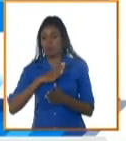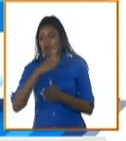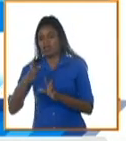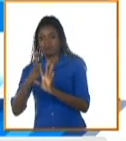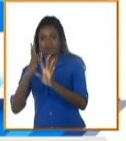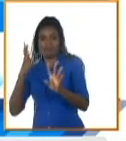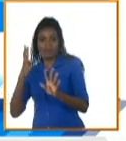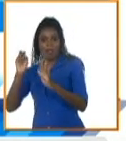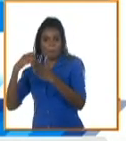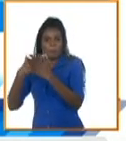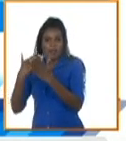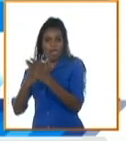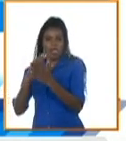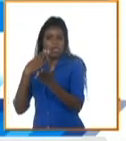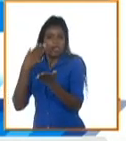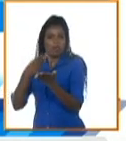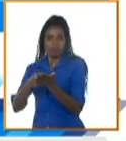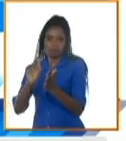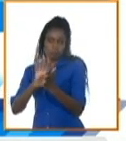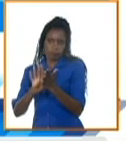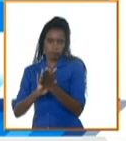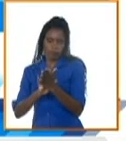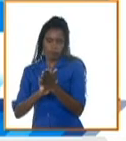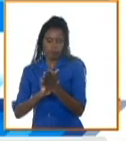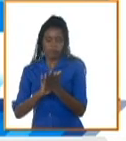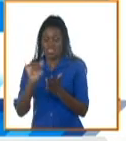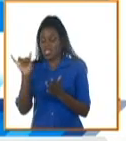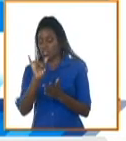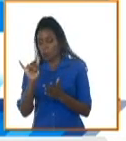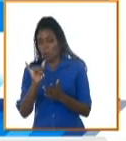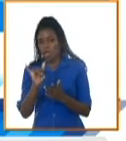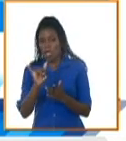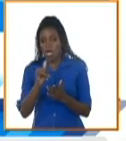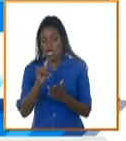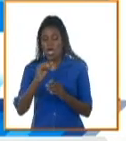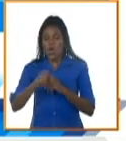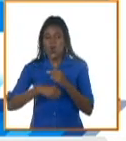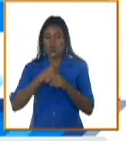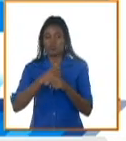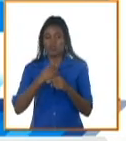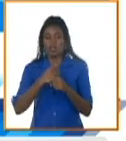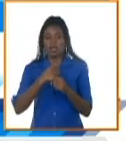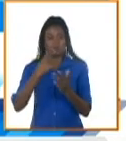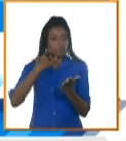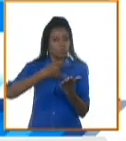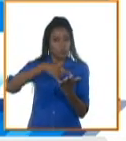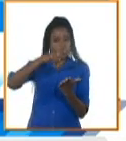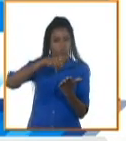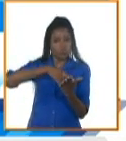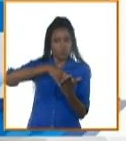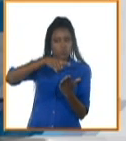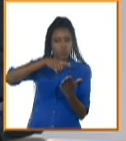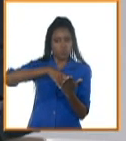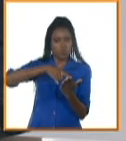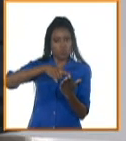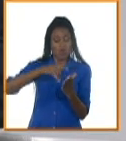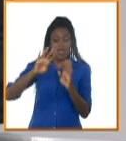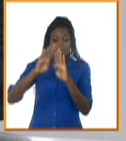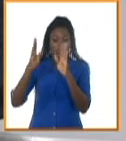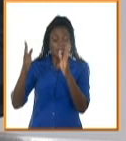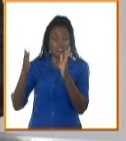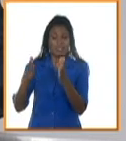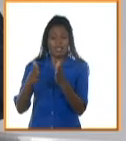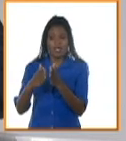pagos el uso de QR que es un buen ejemplo a ver el uso de QR es generalizable